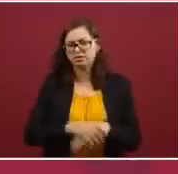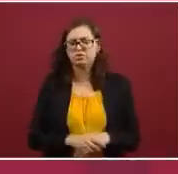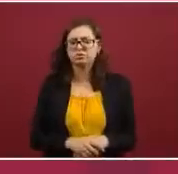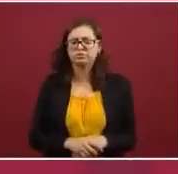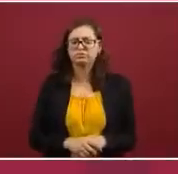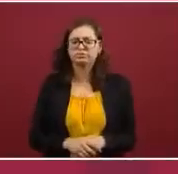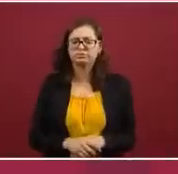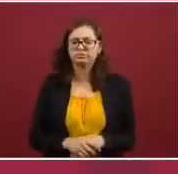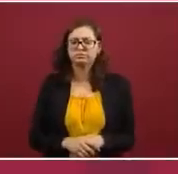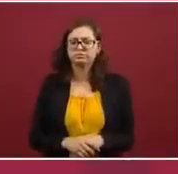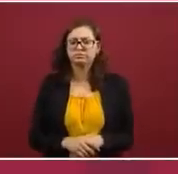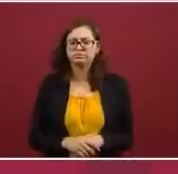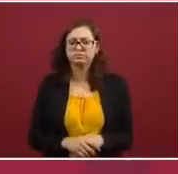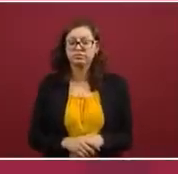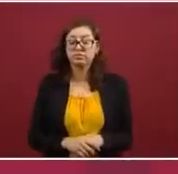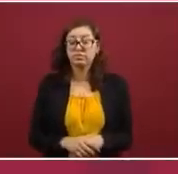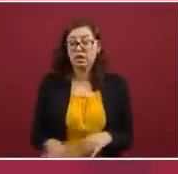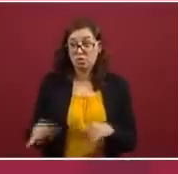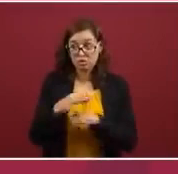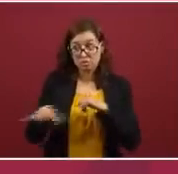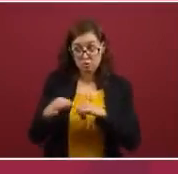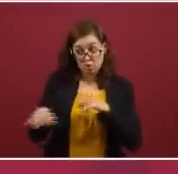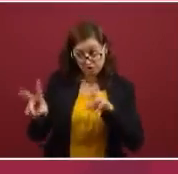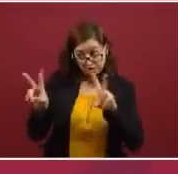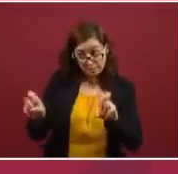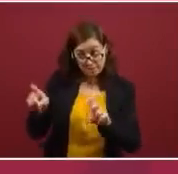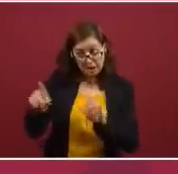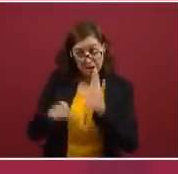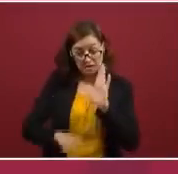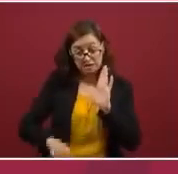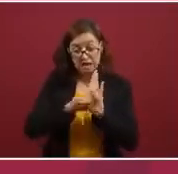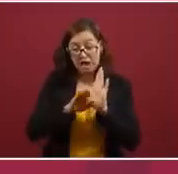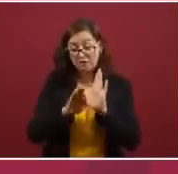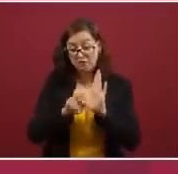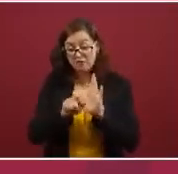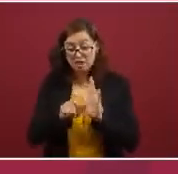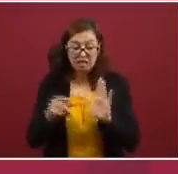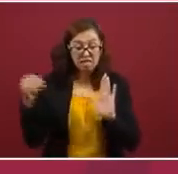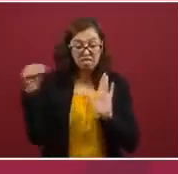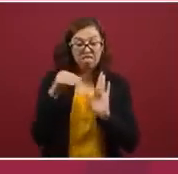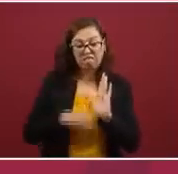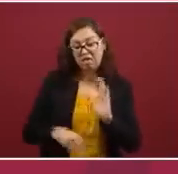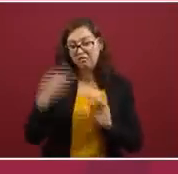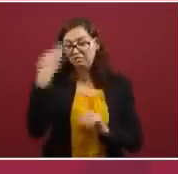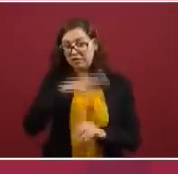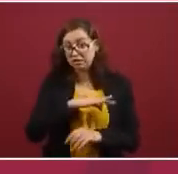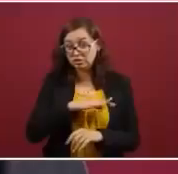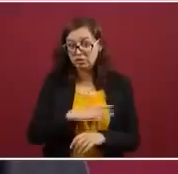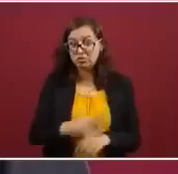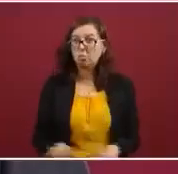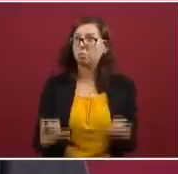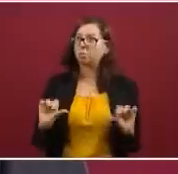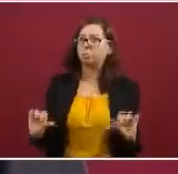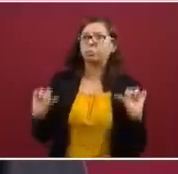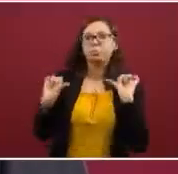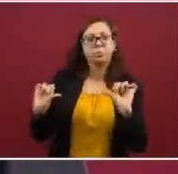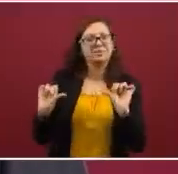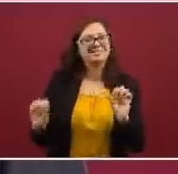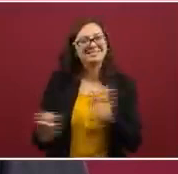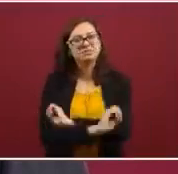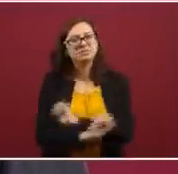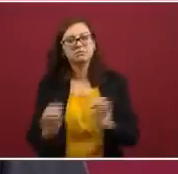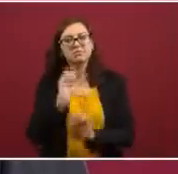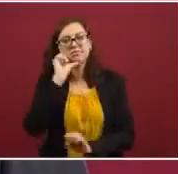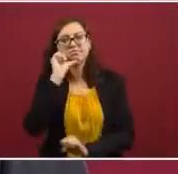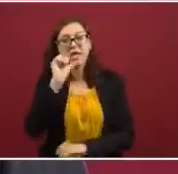hay impunidad, cero impunidad, sea quien sea.